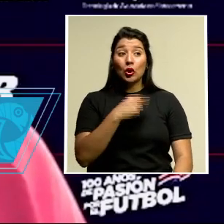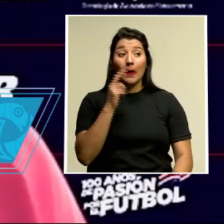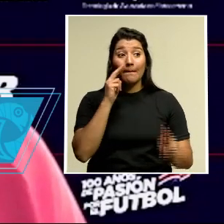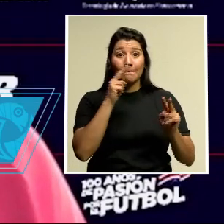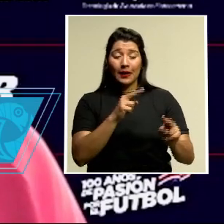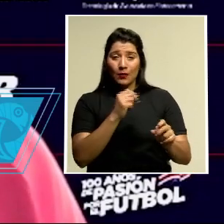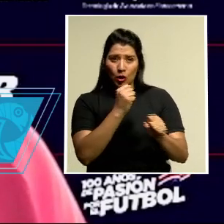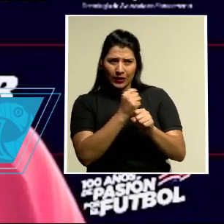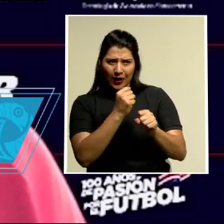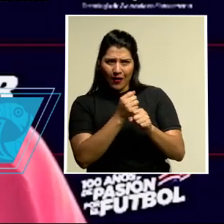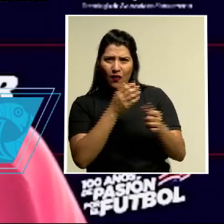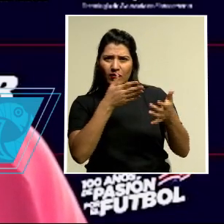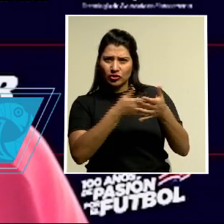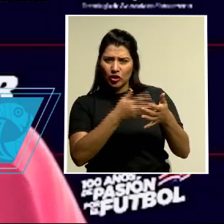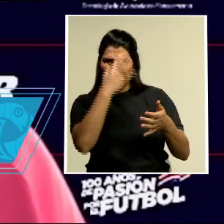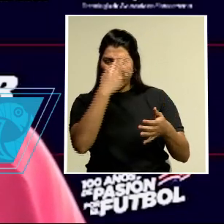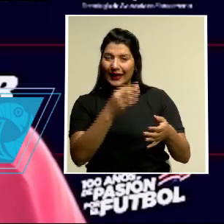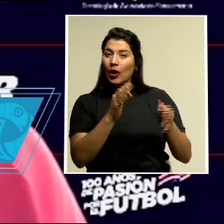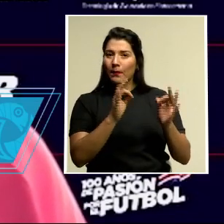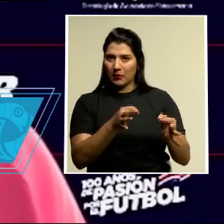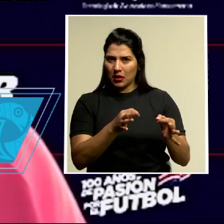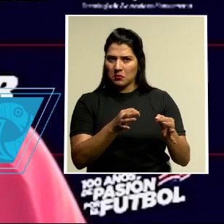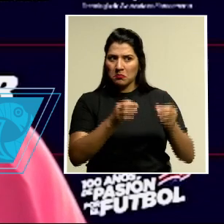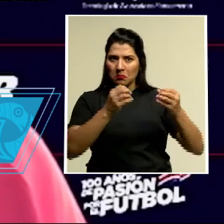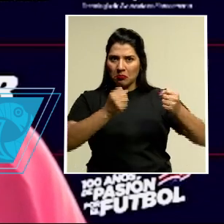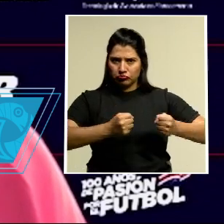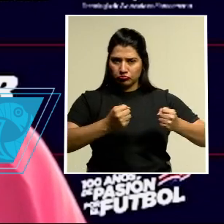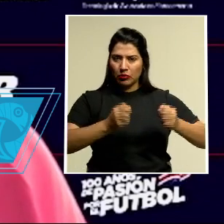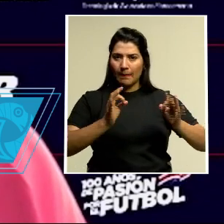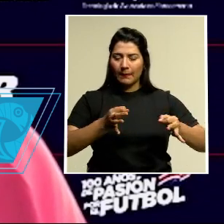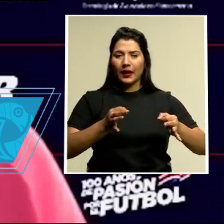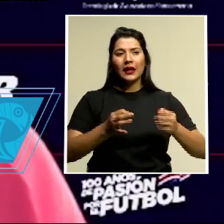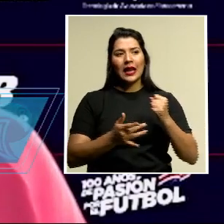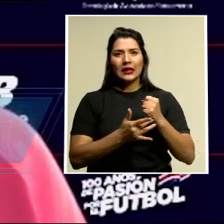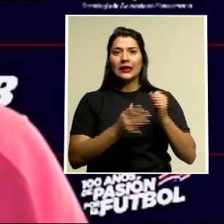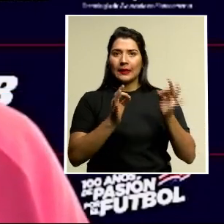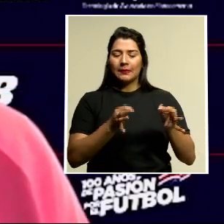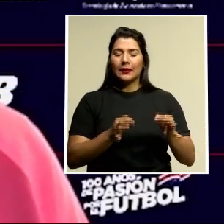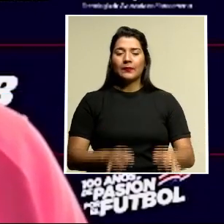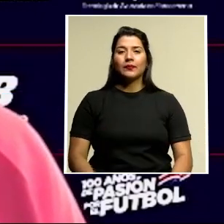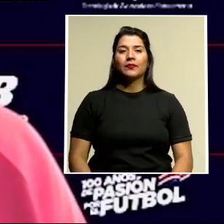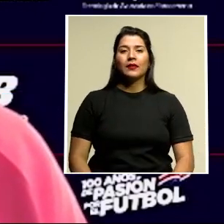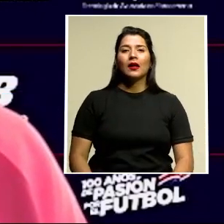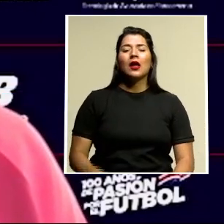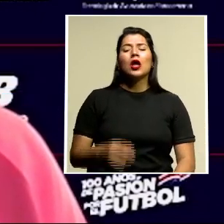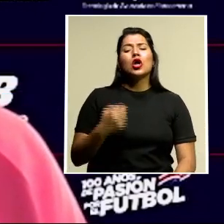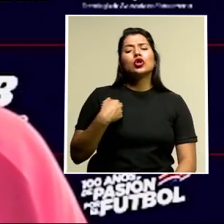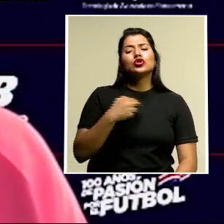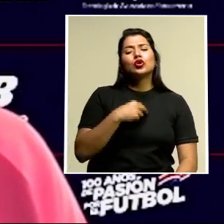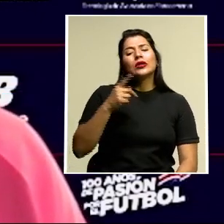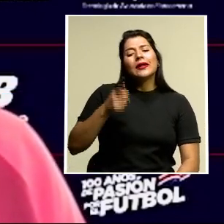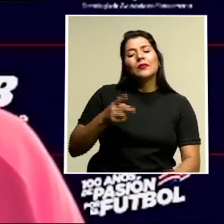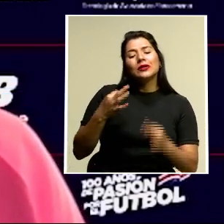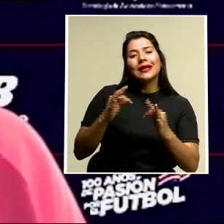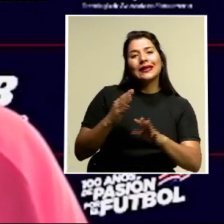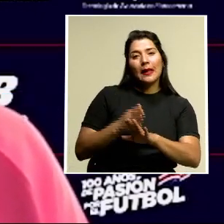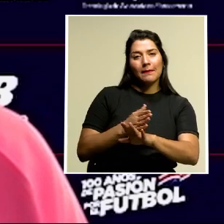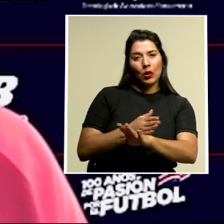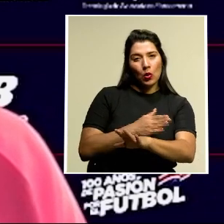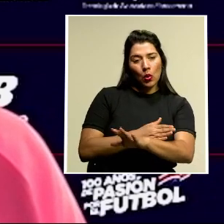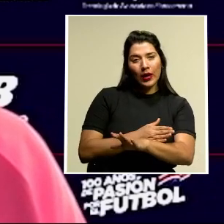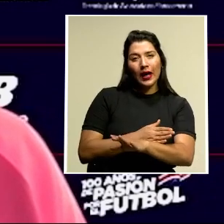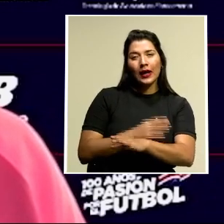Unión Costarricense de Cámaras y Asociaciones del Sector Empresarial Privado, UCAEP, calificó de clientelismo político el